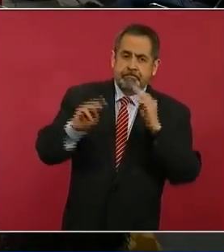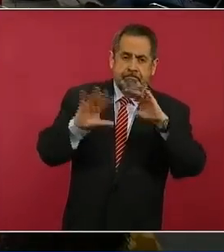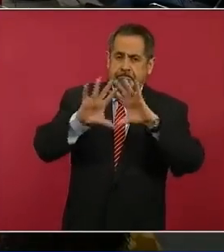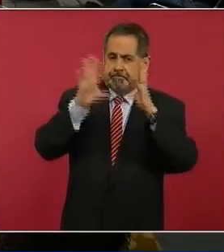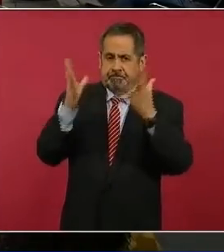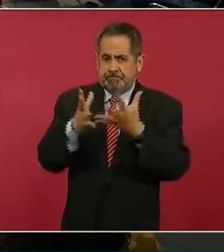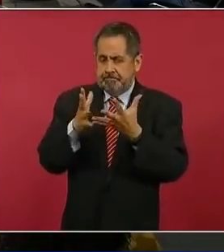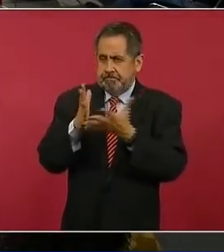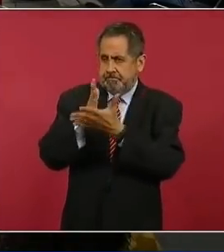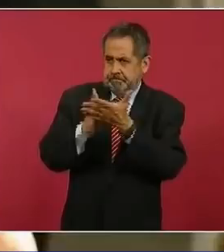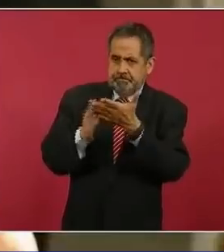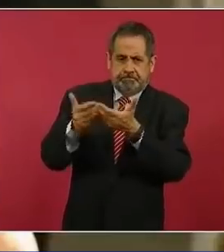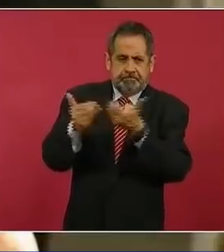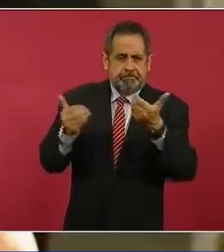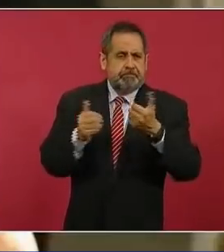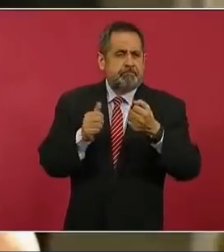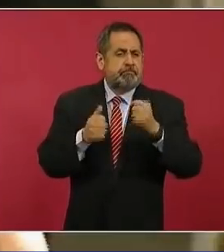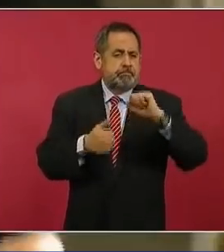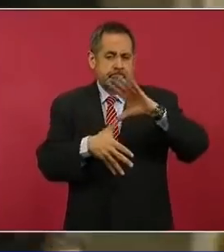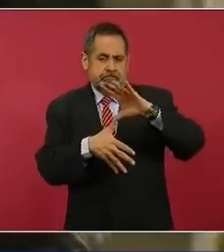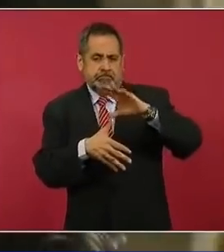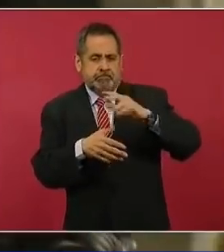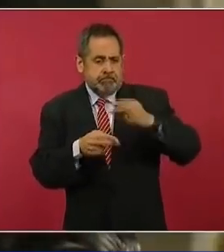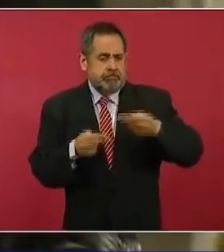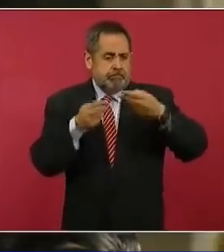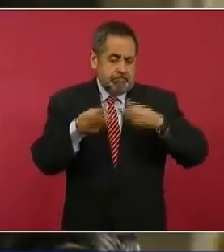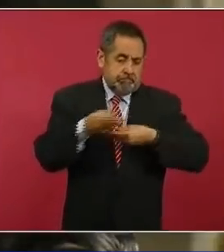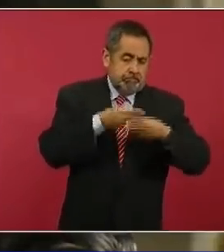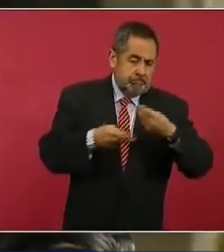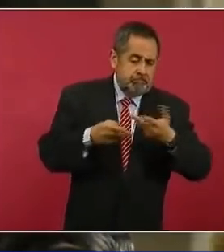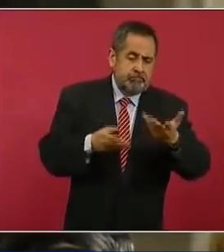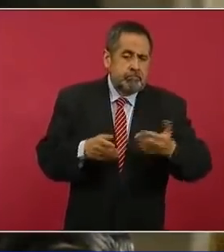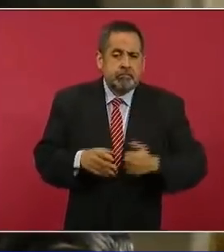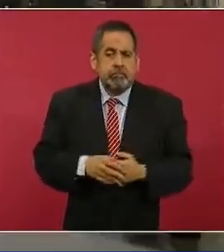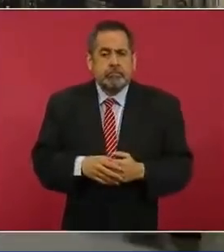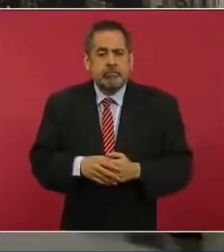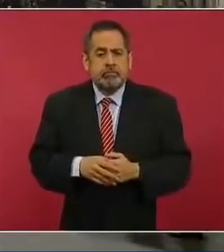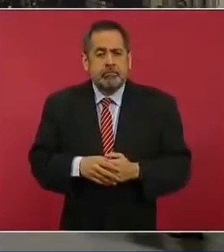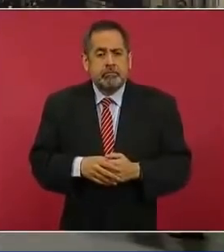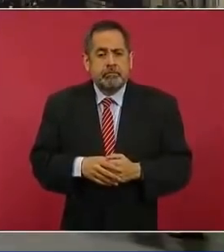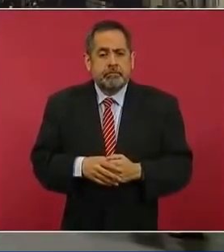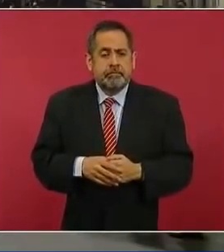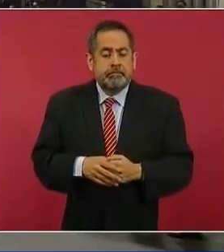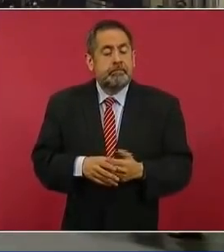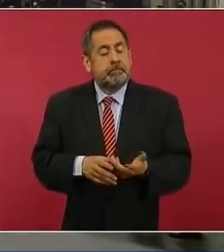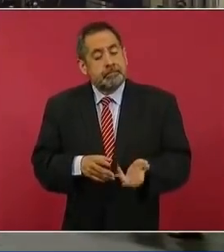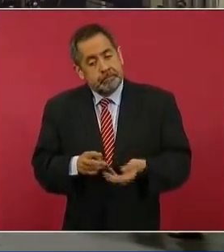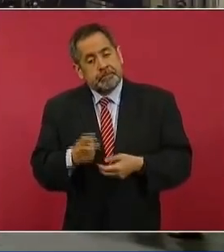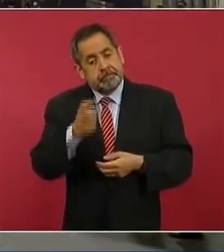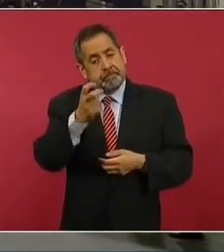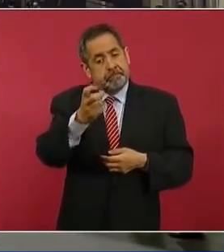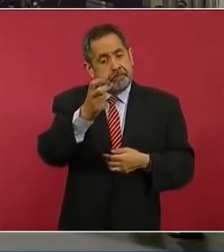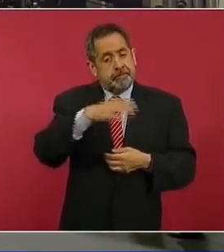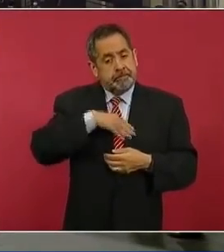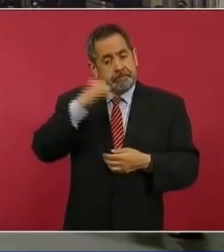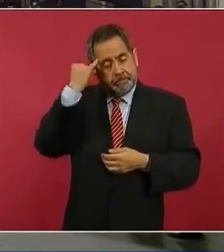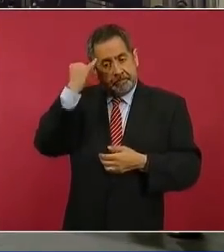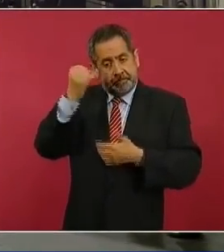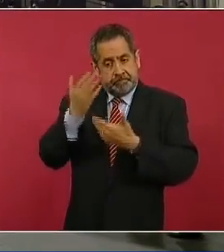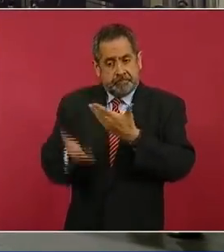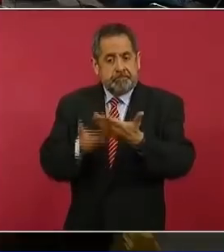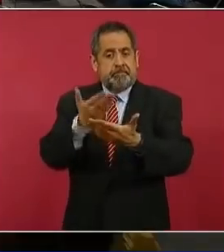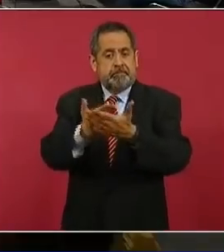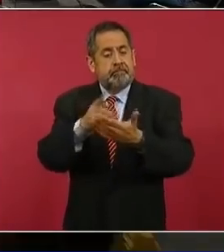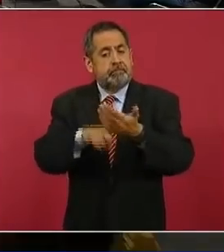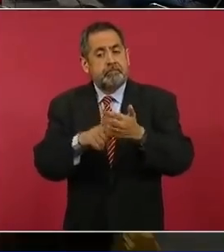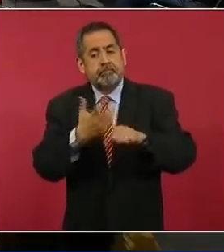regionalización. Entonces, pues no sé. Pues eso es lo que estamos proponiendo al gobierno